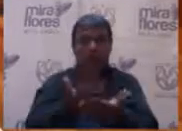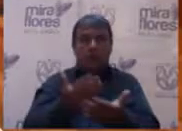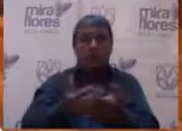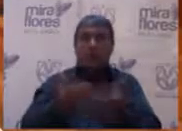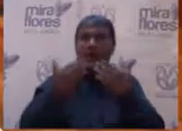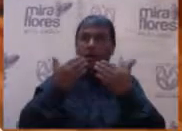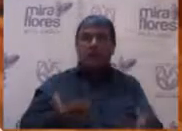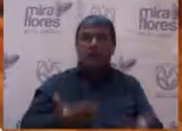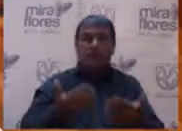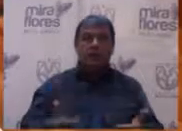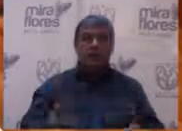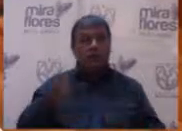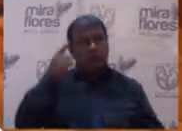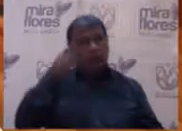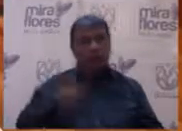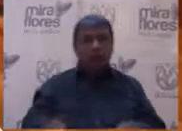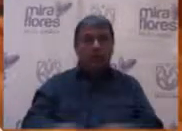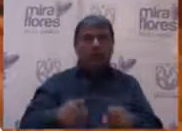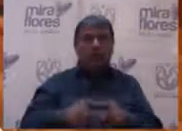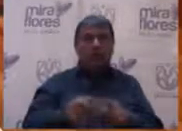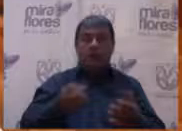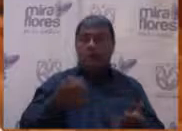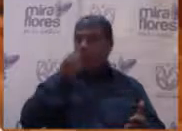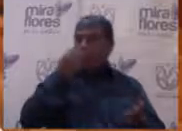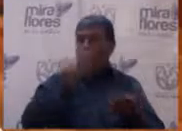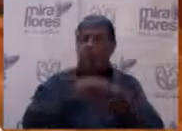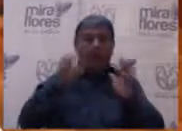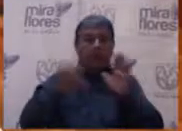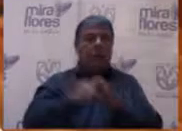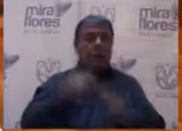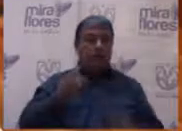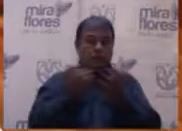cual agradezco y creo que es también un magnífico ejemplo